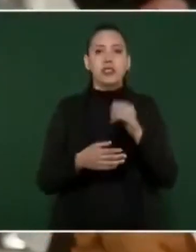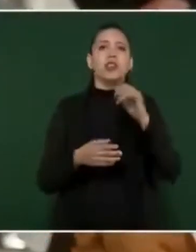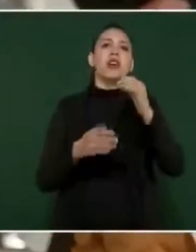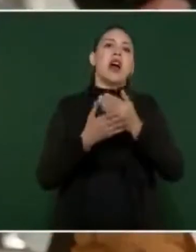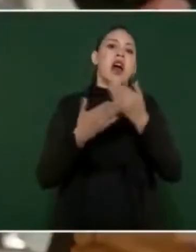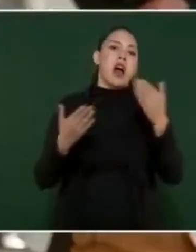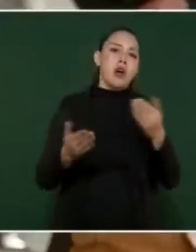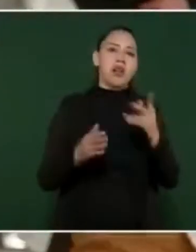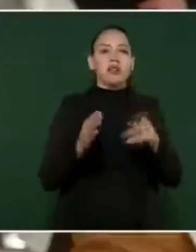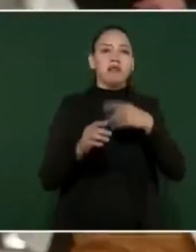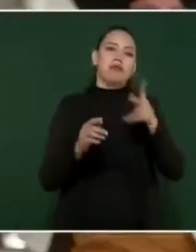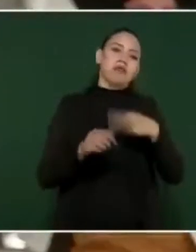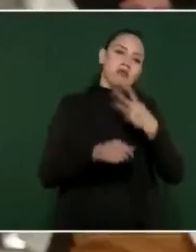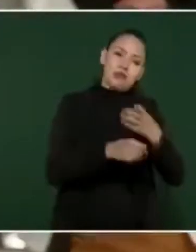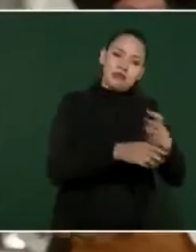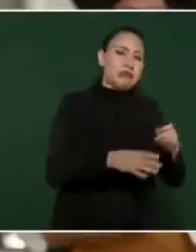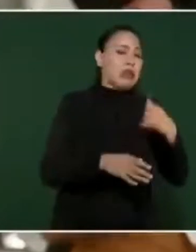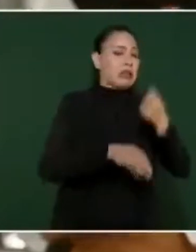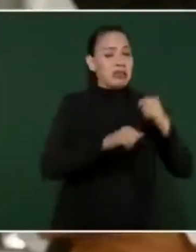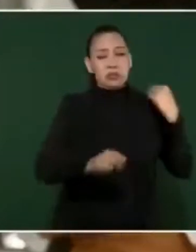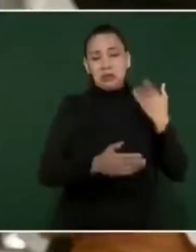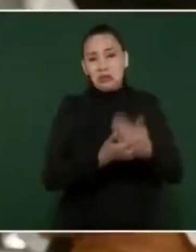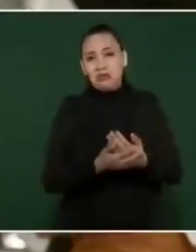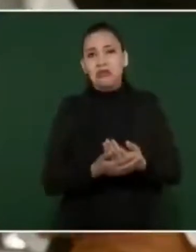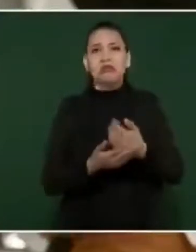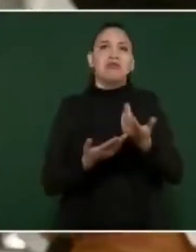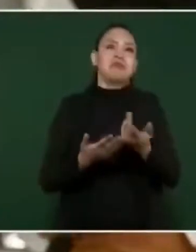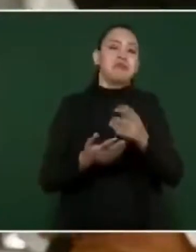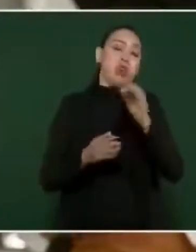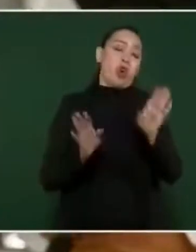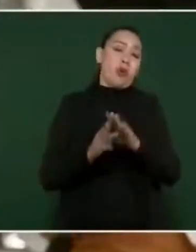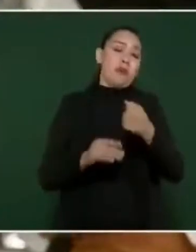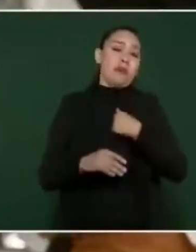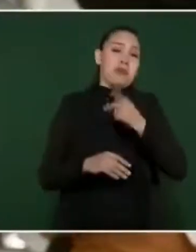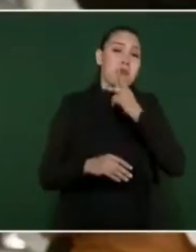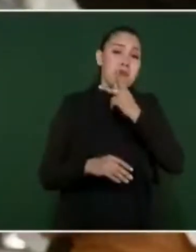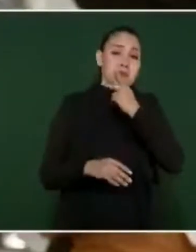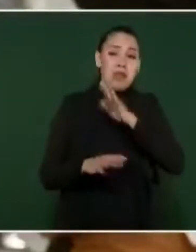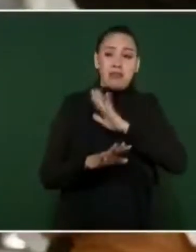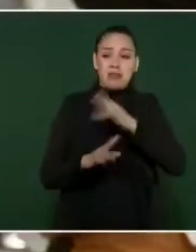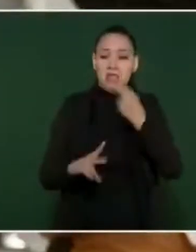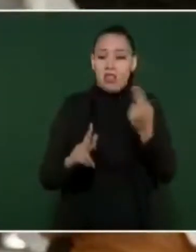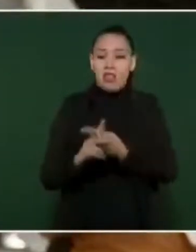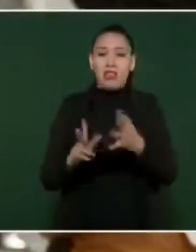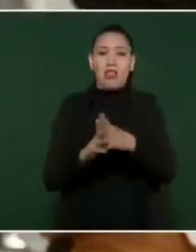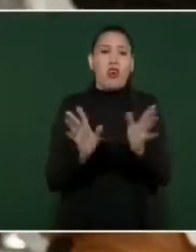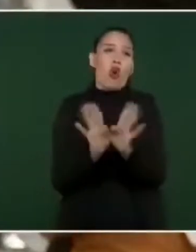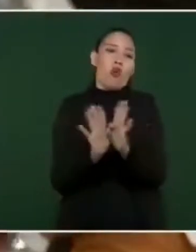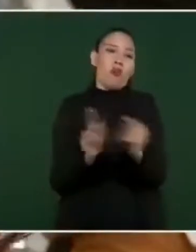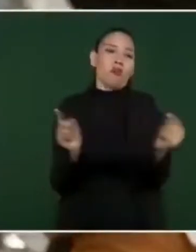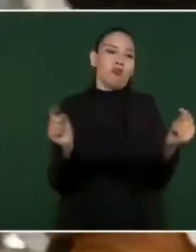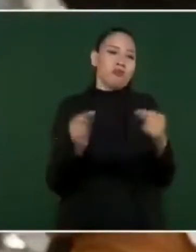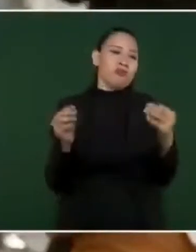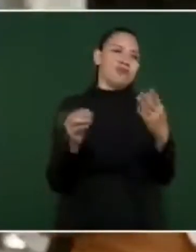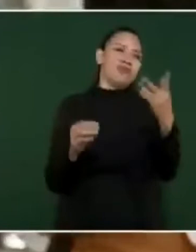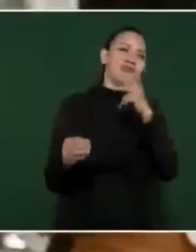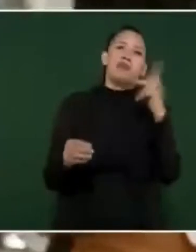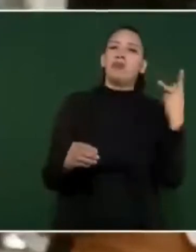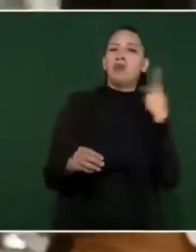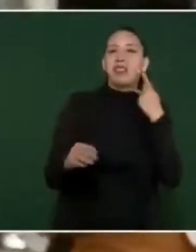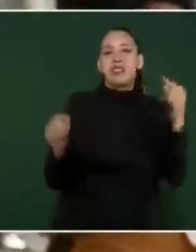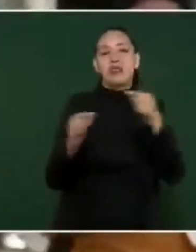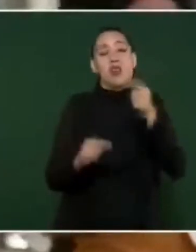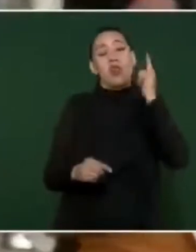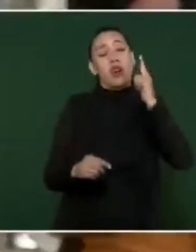disputa política que espero de verdad con muchas ganas que se haya acabado el pasado 30 de septiembre con la llegada del doctor Américo, pues vengo aquí con la esperanza